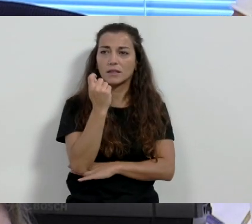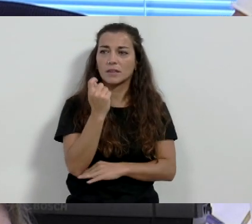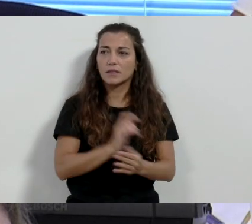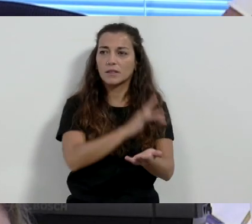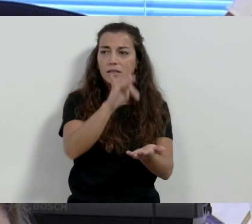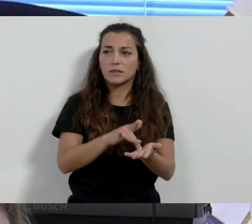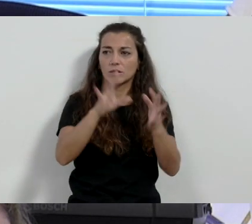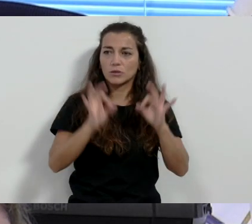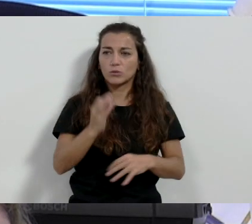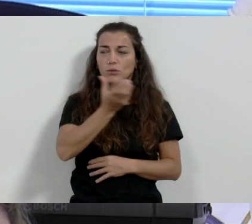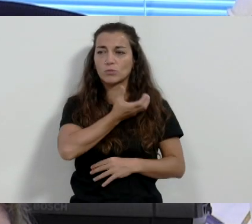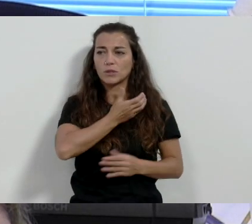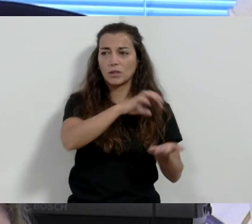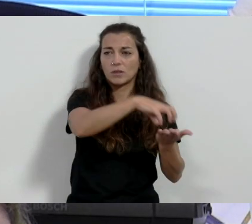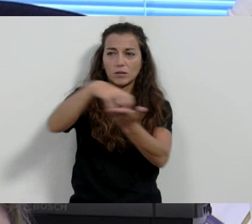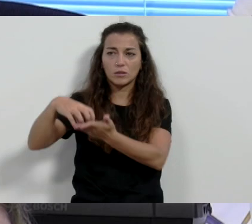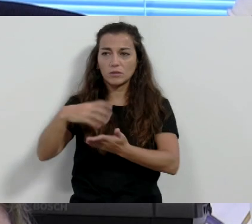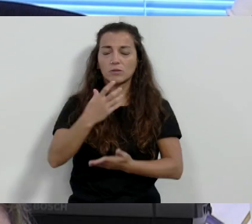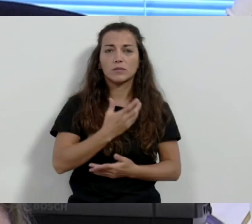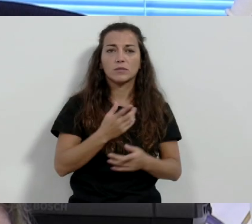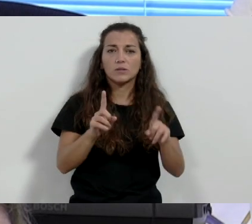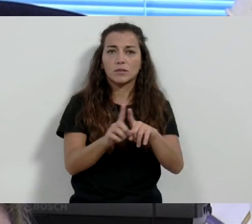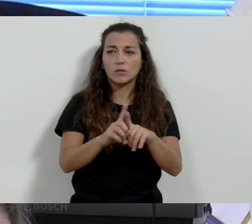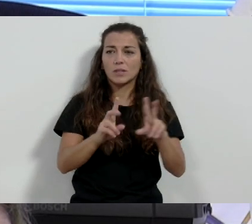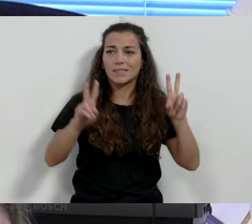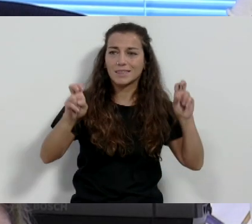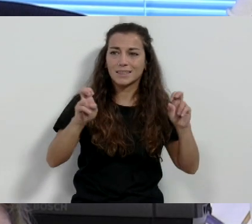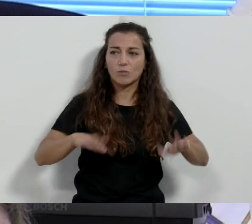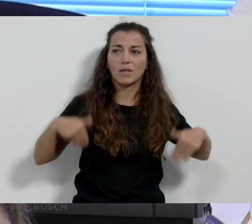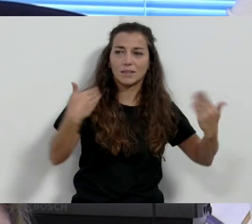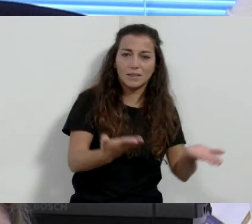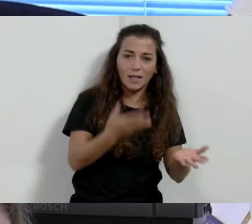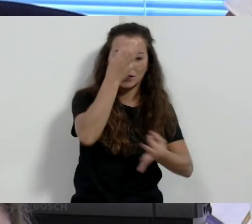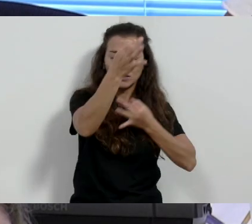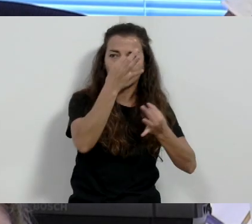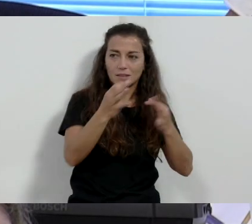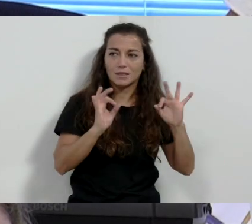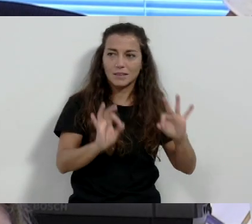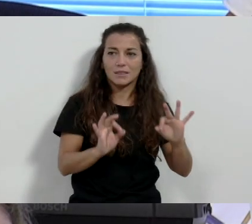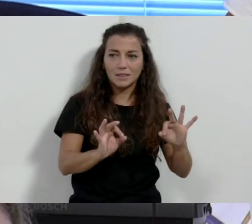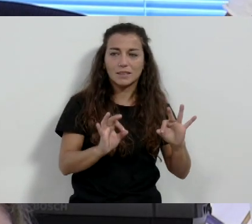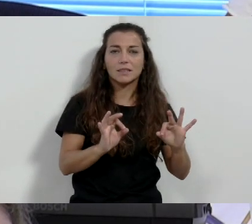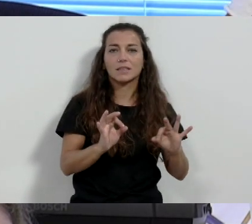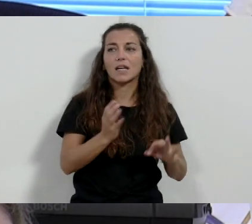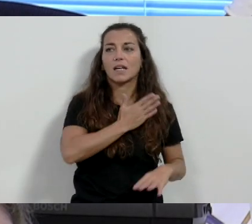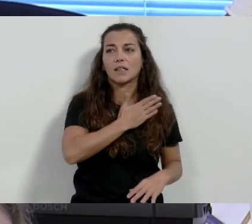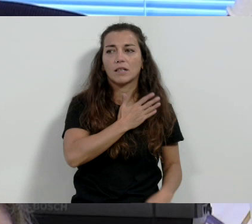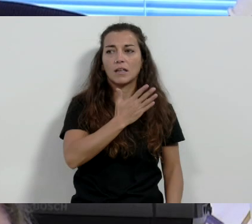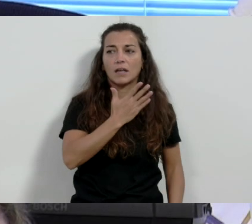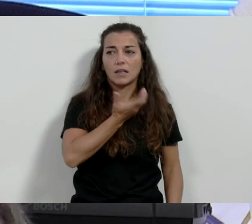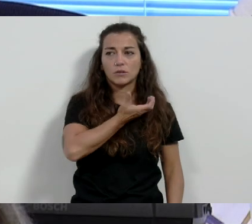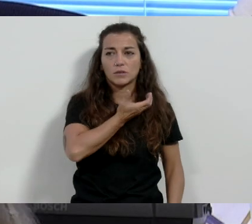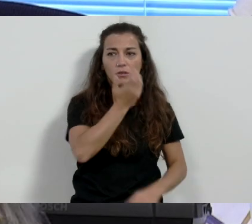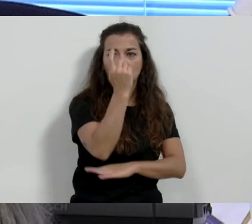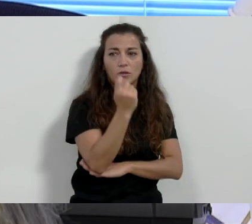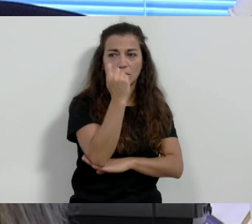y ayuntamientos, que tiene que ver con los regalos y presentes que recibe el Ayuntamiento de Ciudad Real a